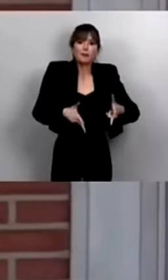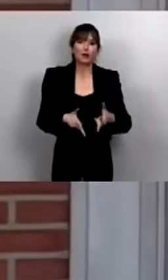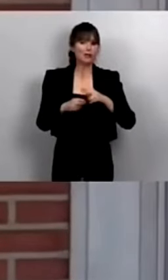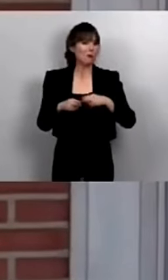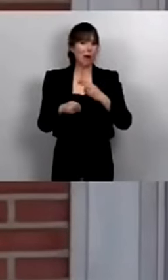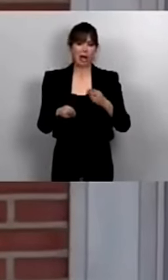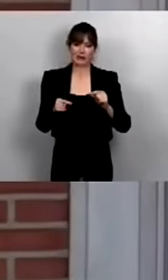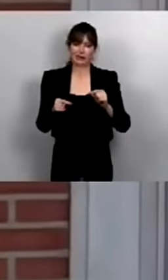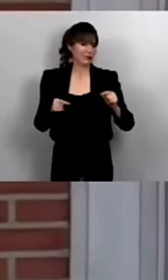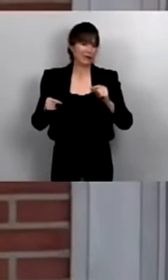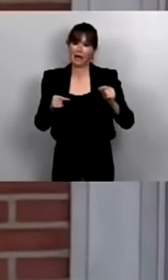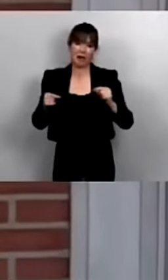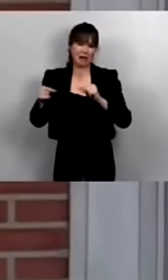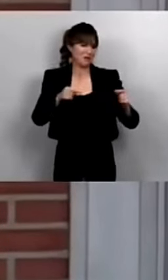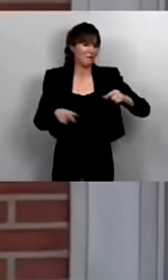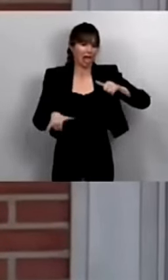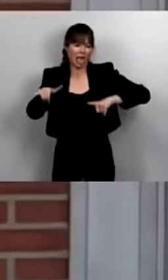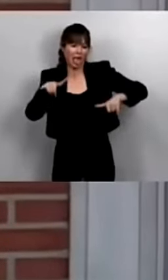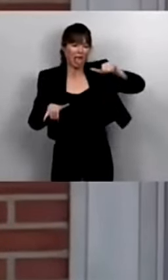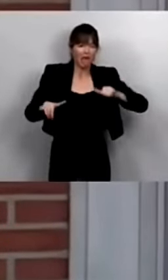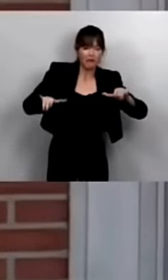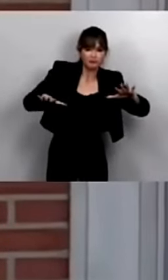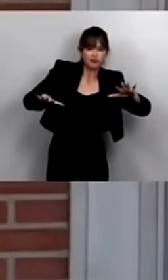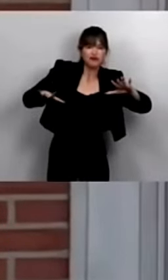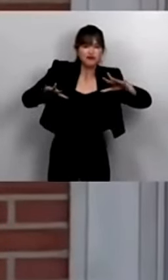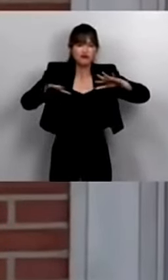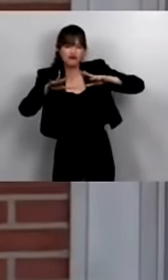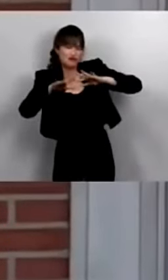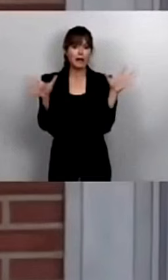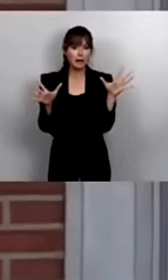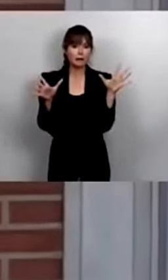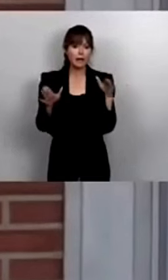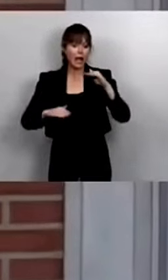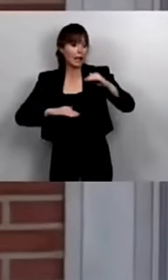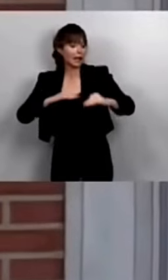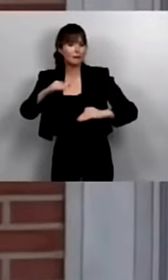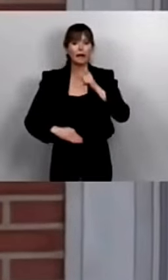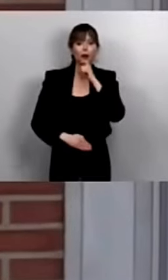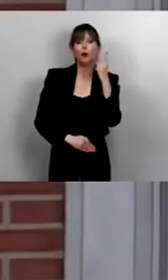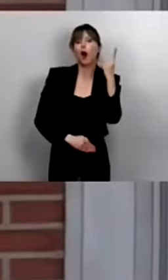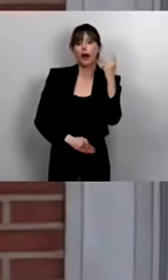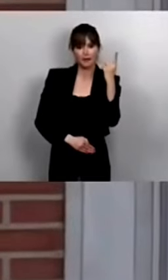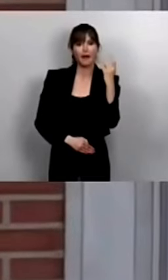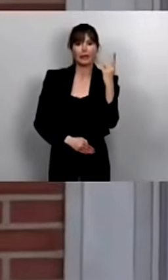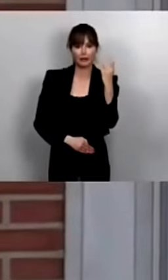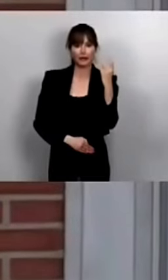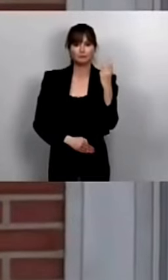sol y no le puede dar el agua. Y dice, hombre, esto no es un Grelly, esto es Melendi.